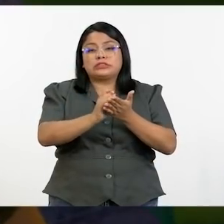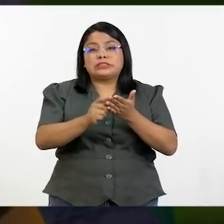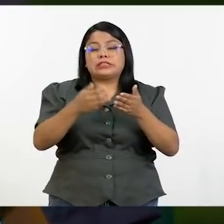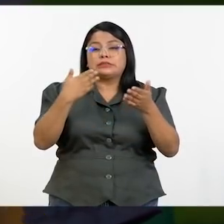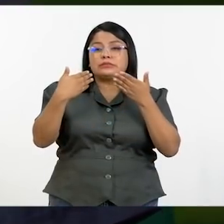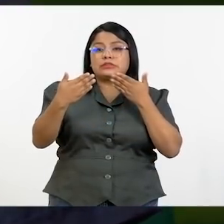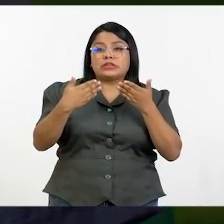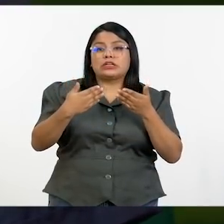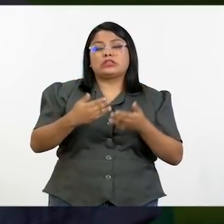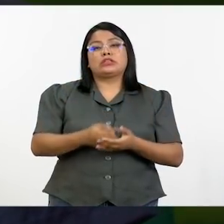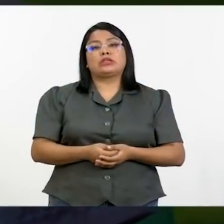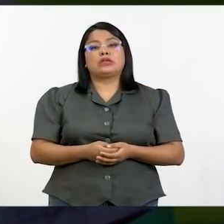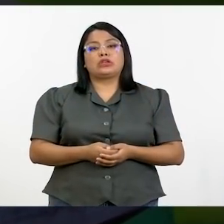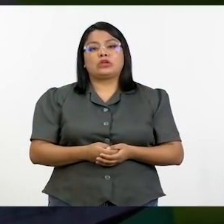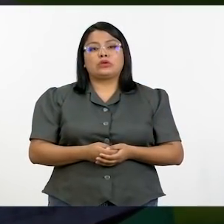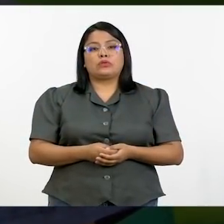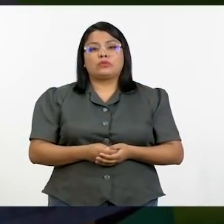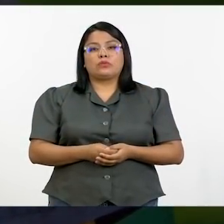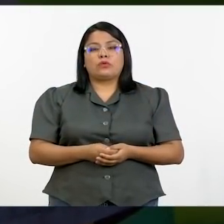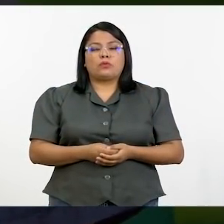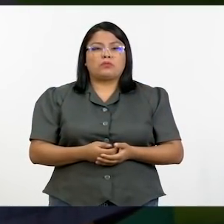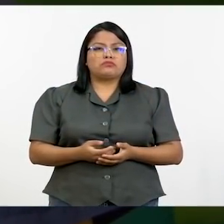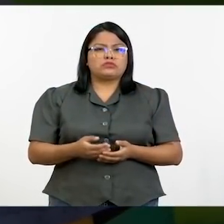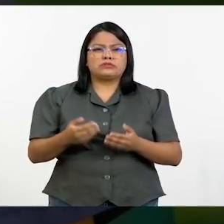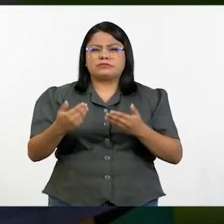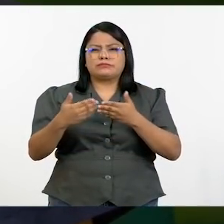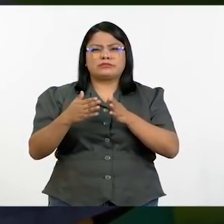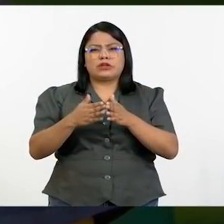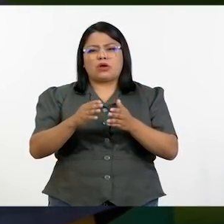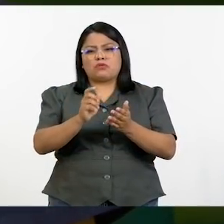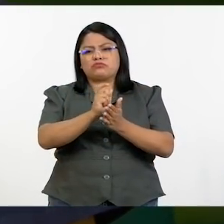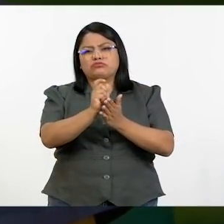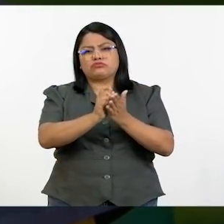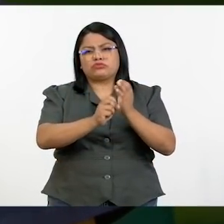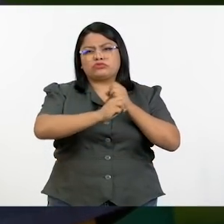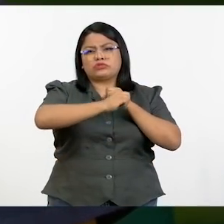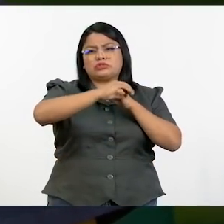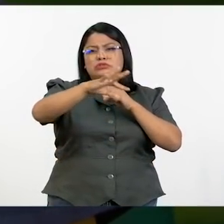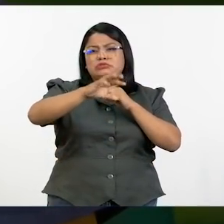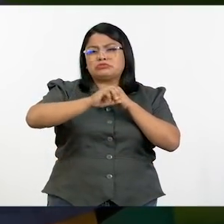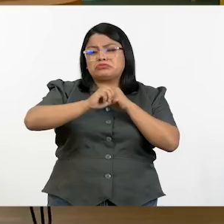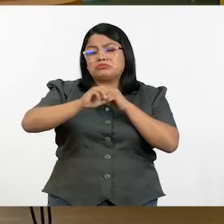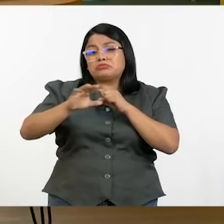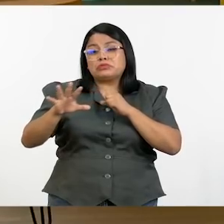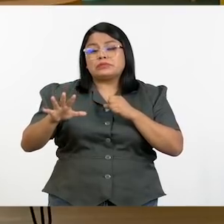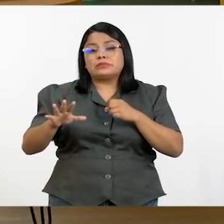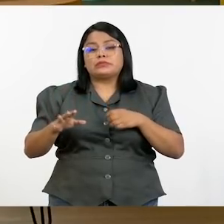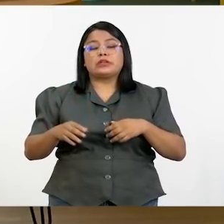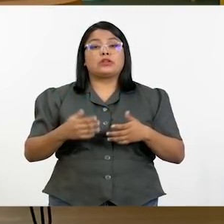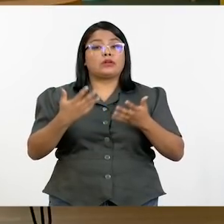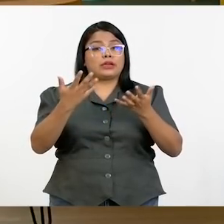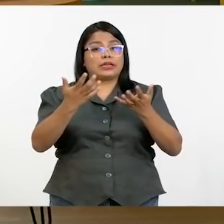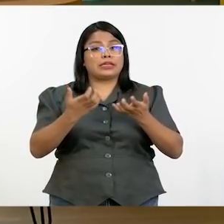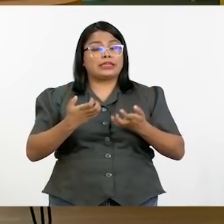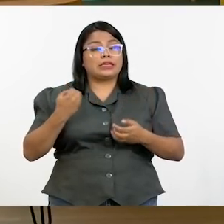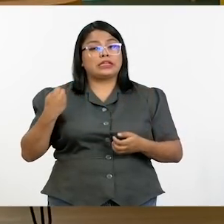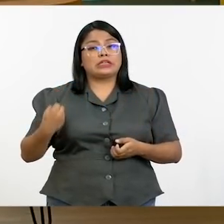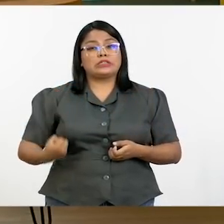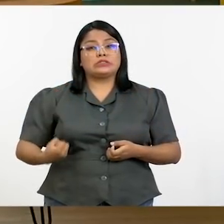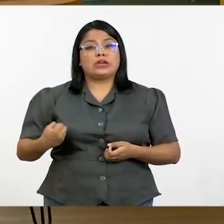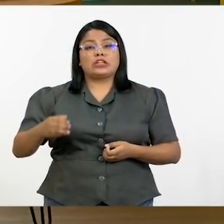ser textos discontinuos como un texto propagandístico o incluso uno publicitario. Y lo que buscan es